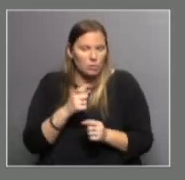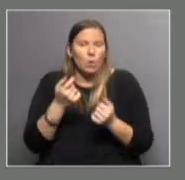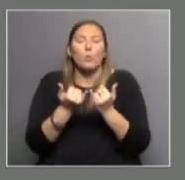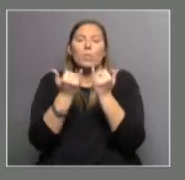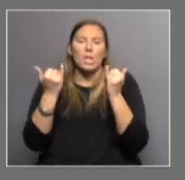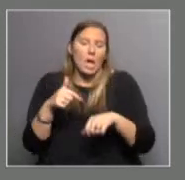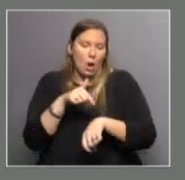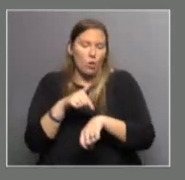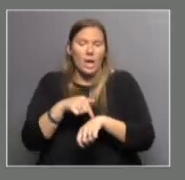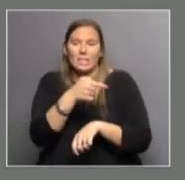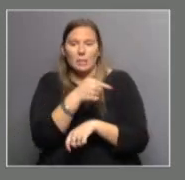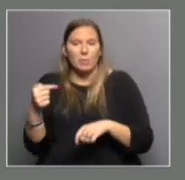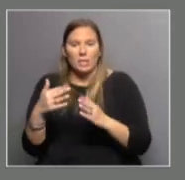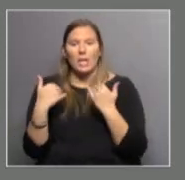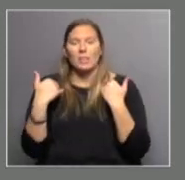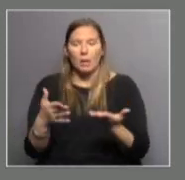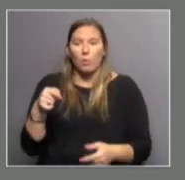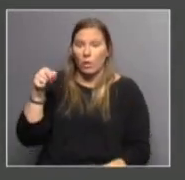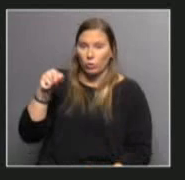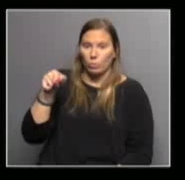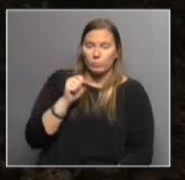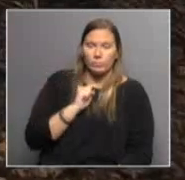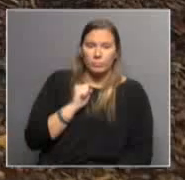día, un horario en la semana, les entregamos este tachito que está acá.